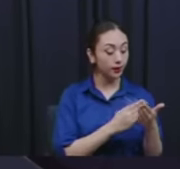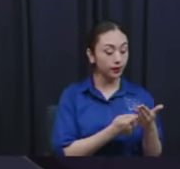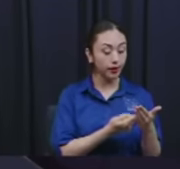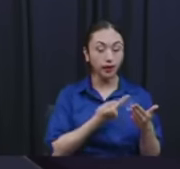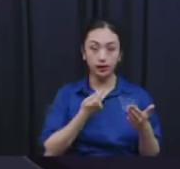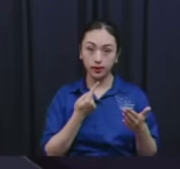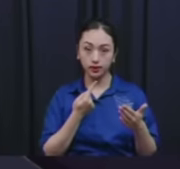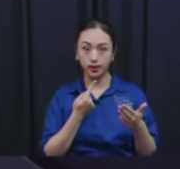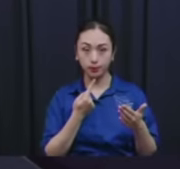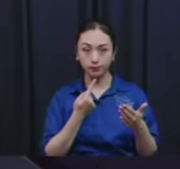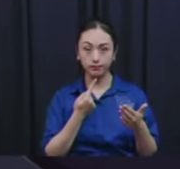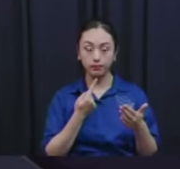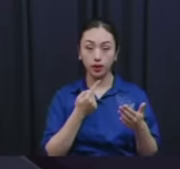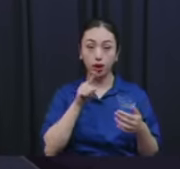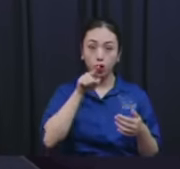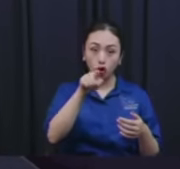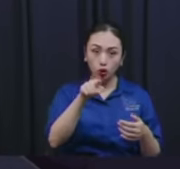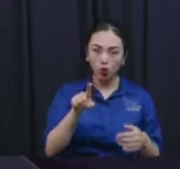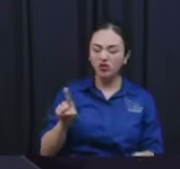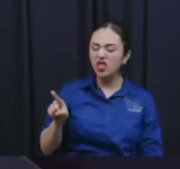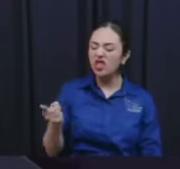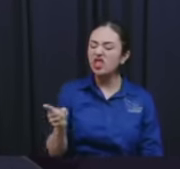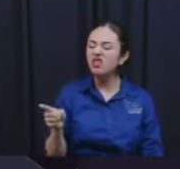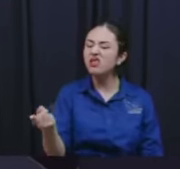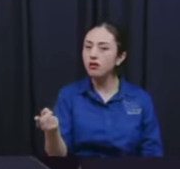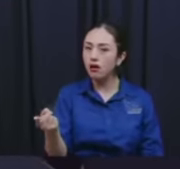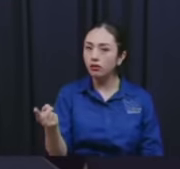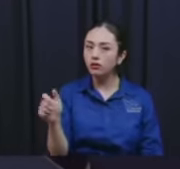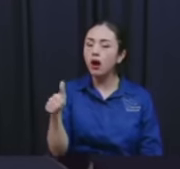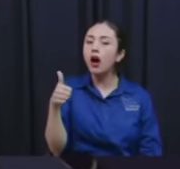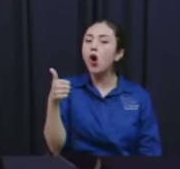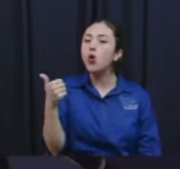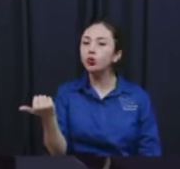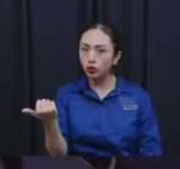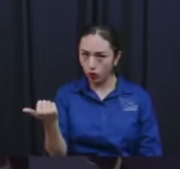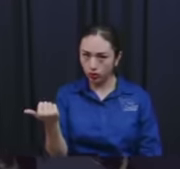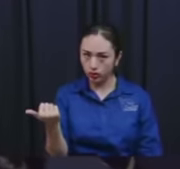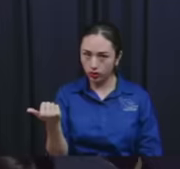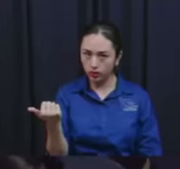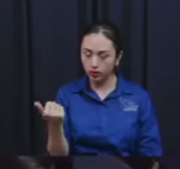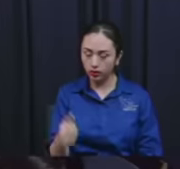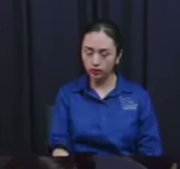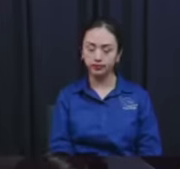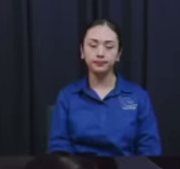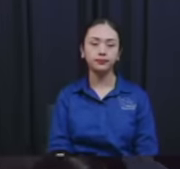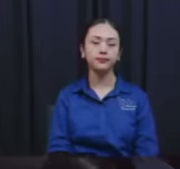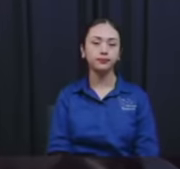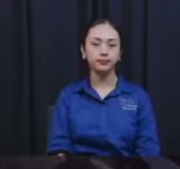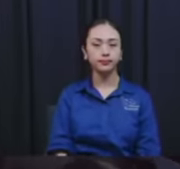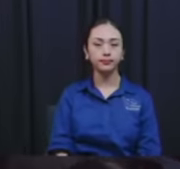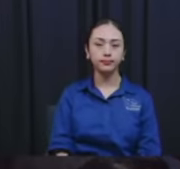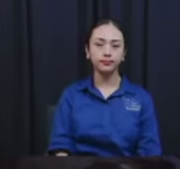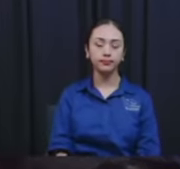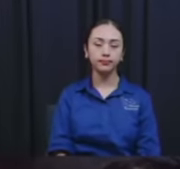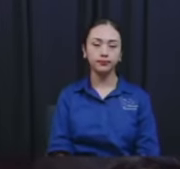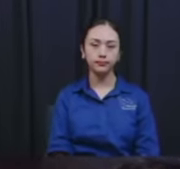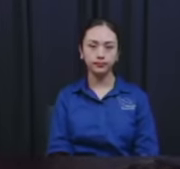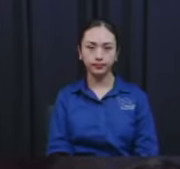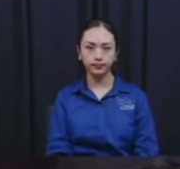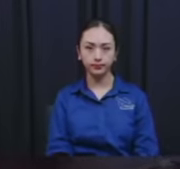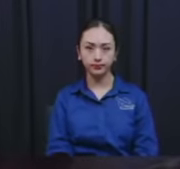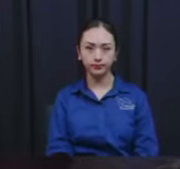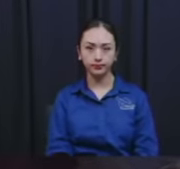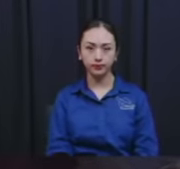dice tú que criticas a otros Bueno tú que enseñas a otros dice también el apóstol Pablo no te